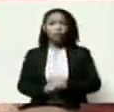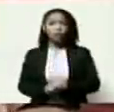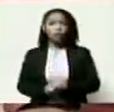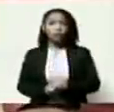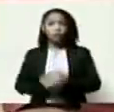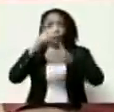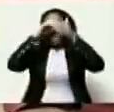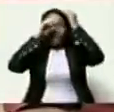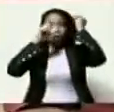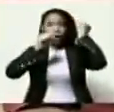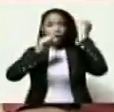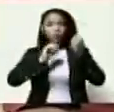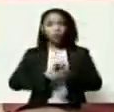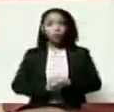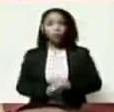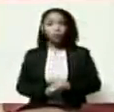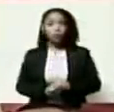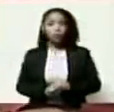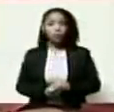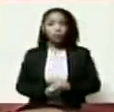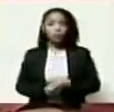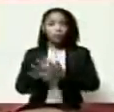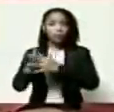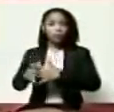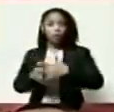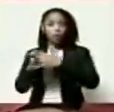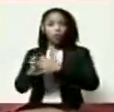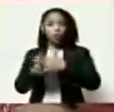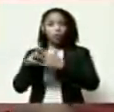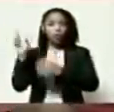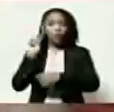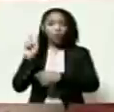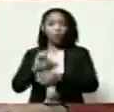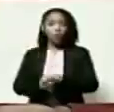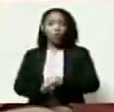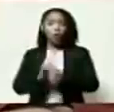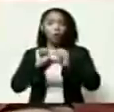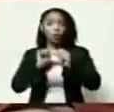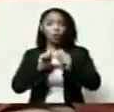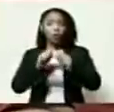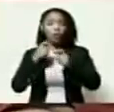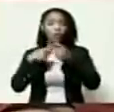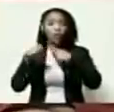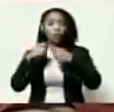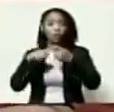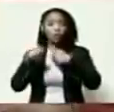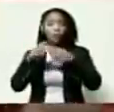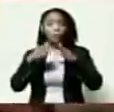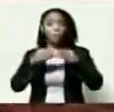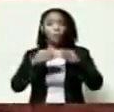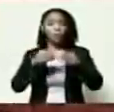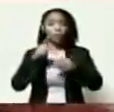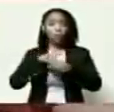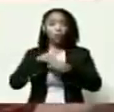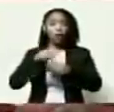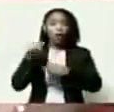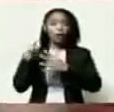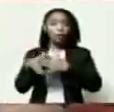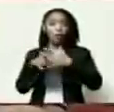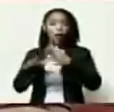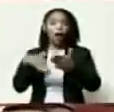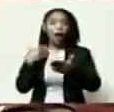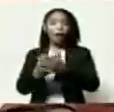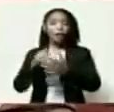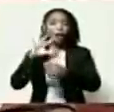embajador de Estados Unidos de Venezuela, siguió vendiéndole petróleo a Estados Unidos, hasta que ellos se robaron